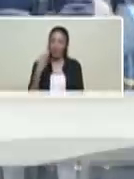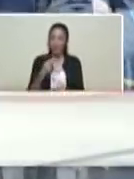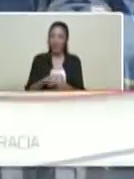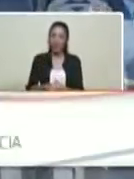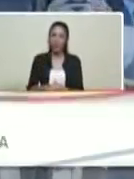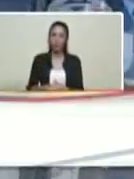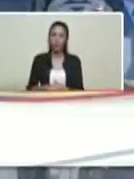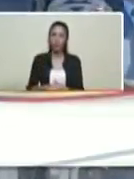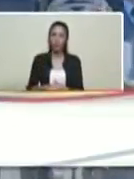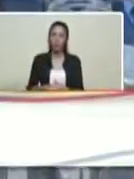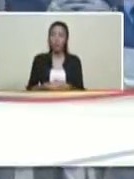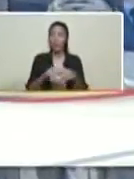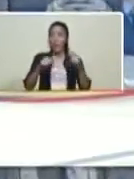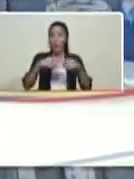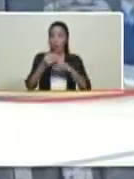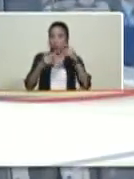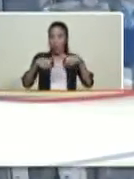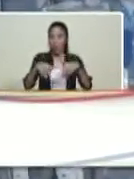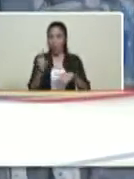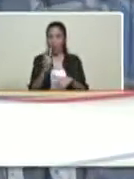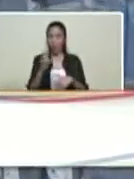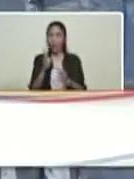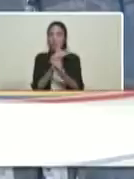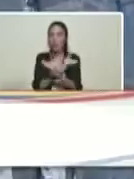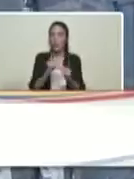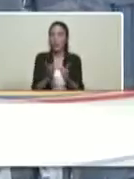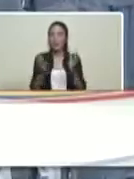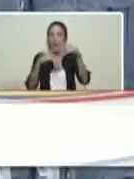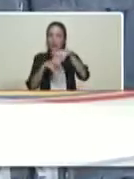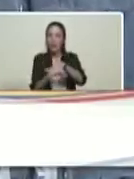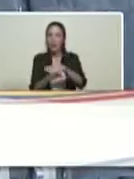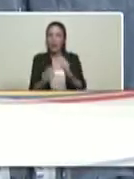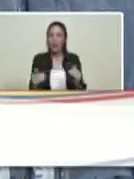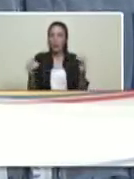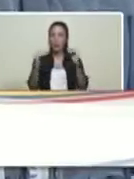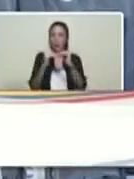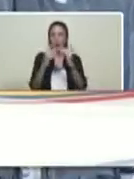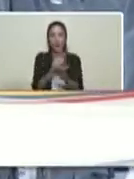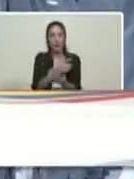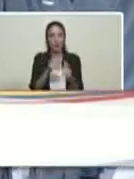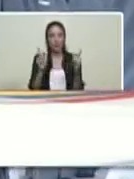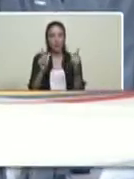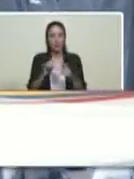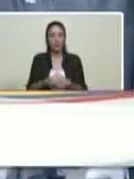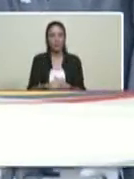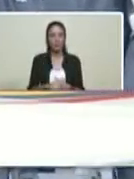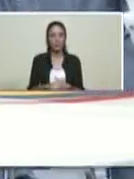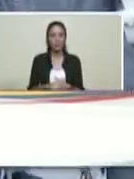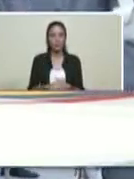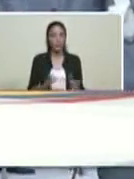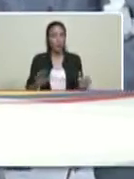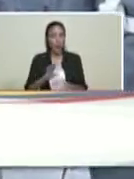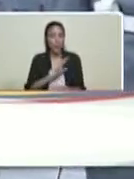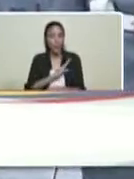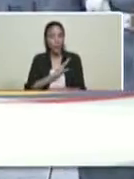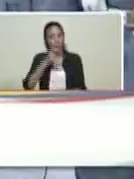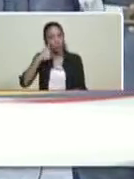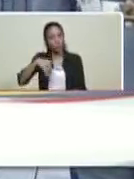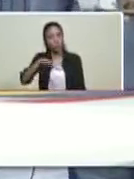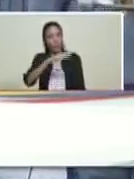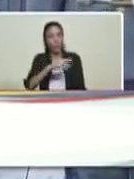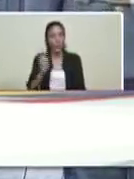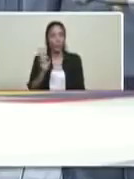para instalar en venezuela una democracia integral igualitaria libertaria que le pertenece al pueblo